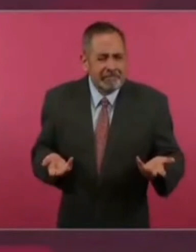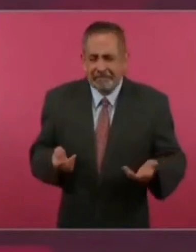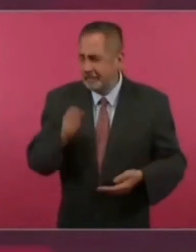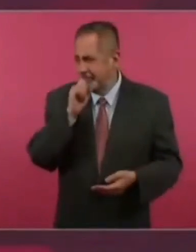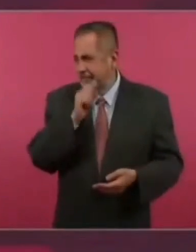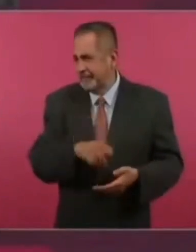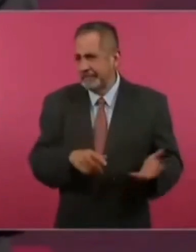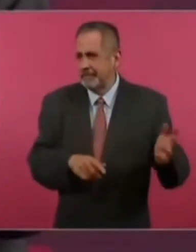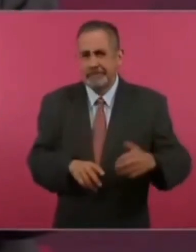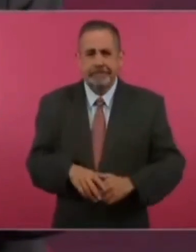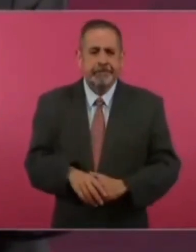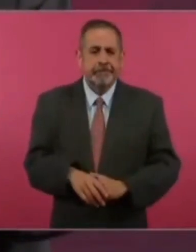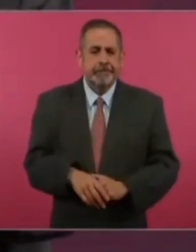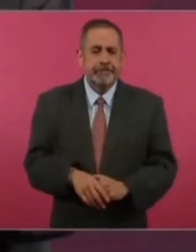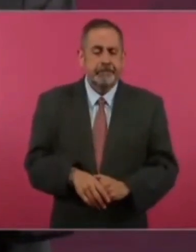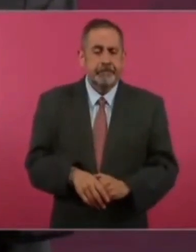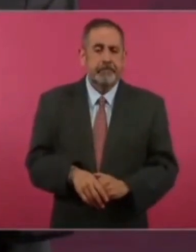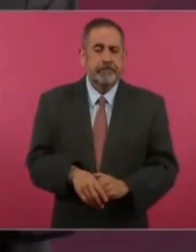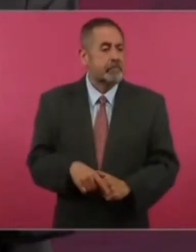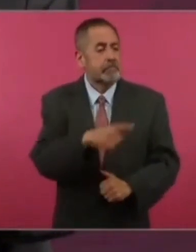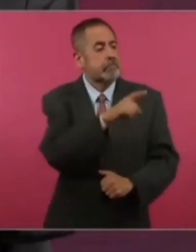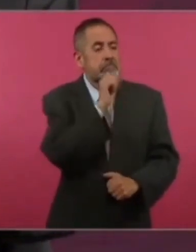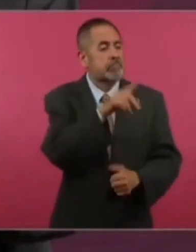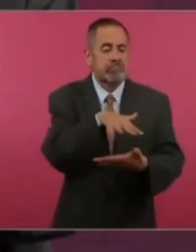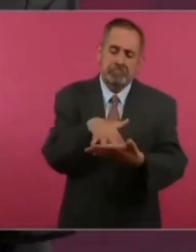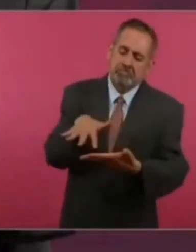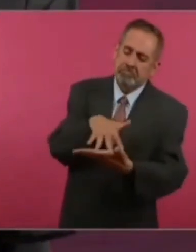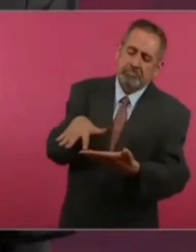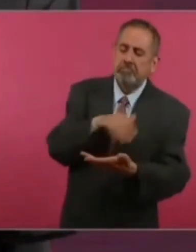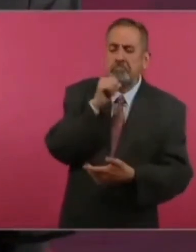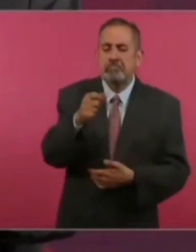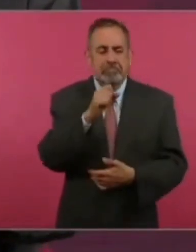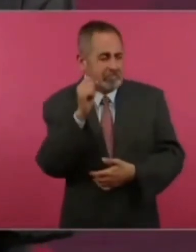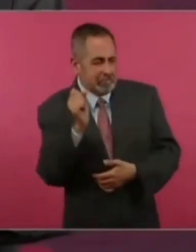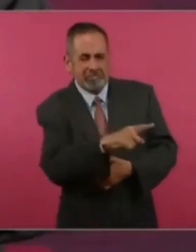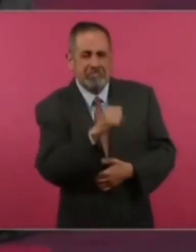Tampoco los ha leído.